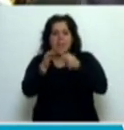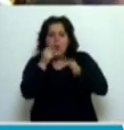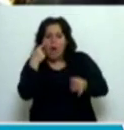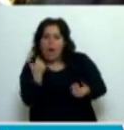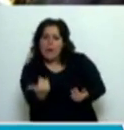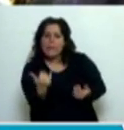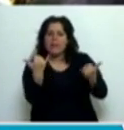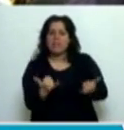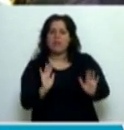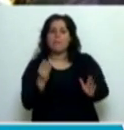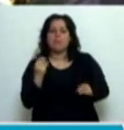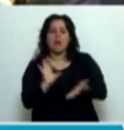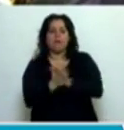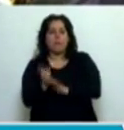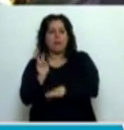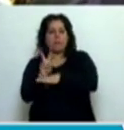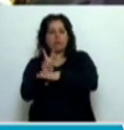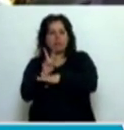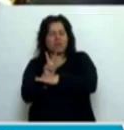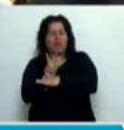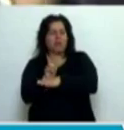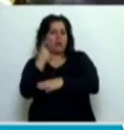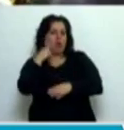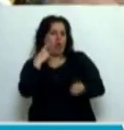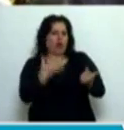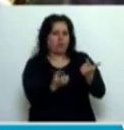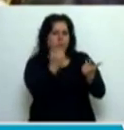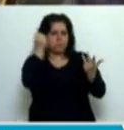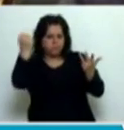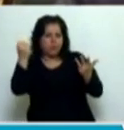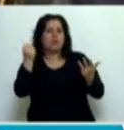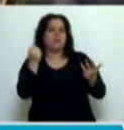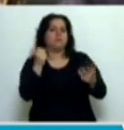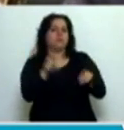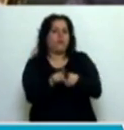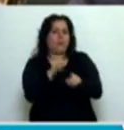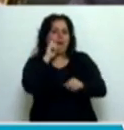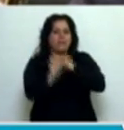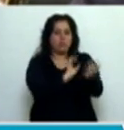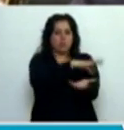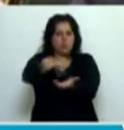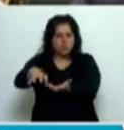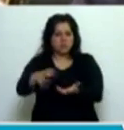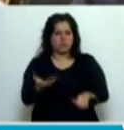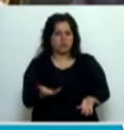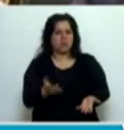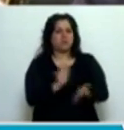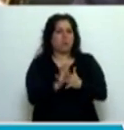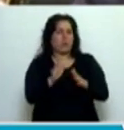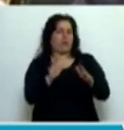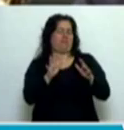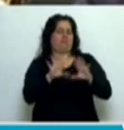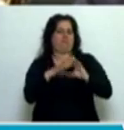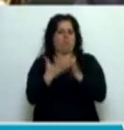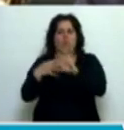empresas para proteger lo que se ha alcanzado, que son precisamente plantas industriales en la red global.